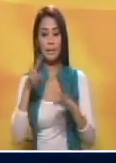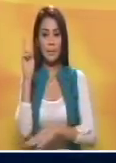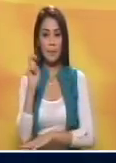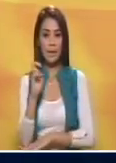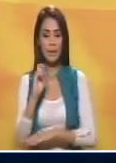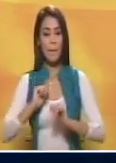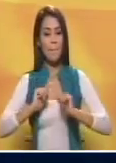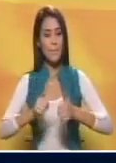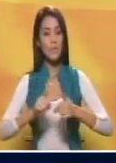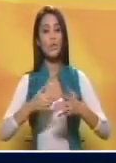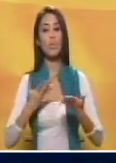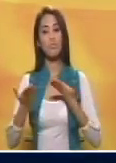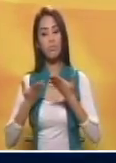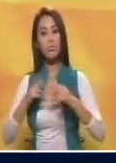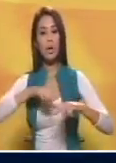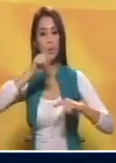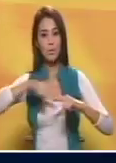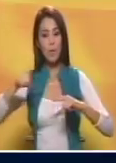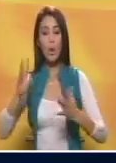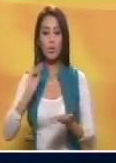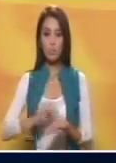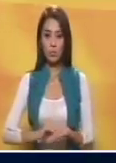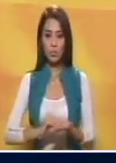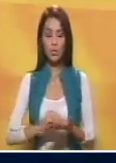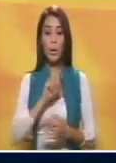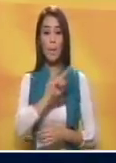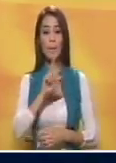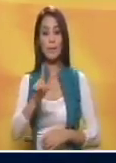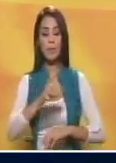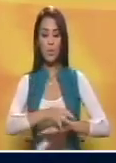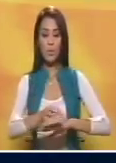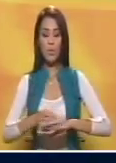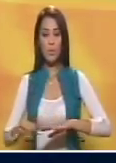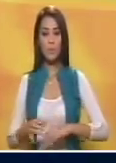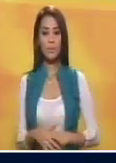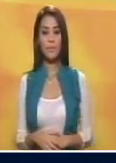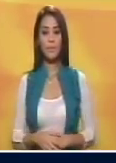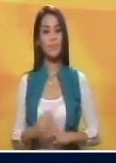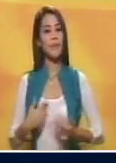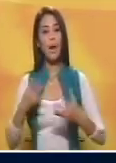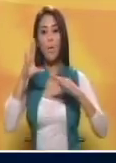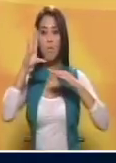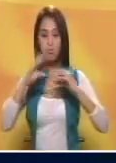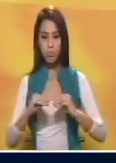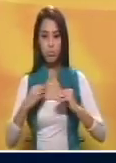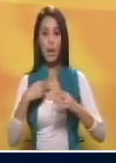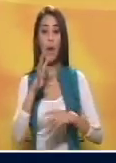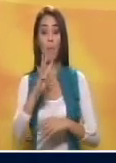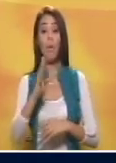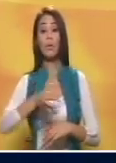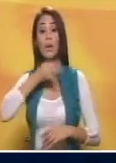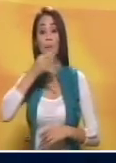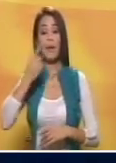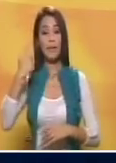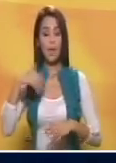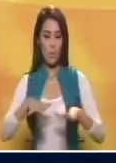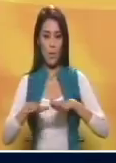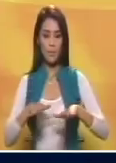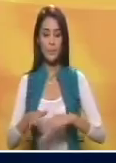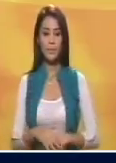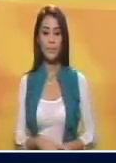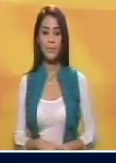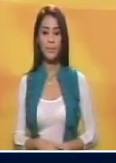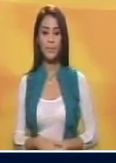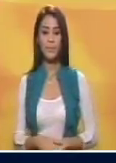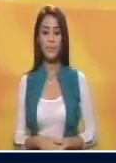comenzó a restablecer progresivamente el servicio eléctrico en los 21 municipios de la entidad que permanecían sin luz desde las 4 de la tarde de este jueves.